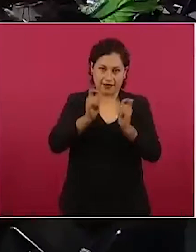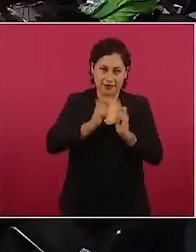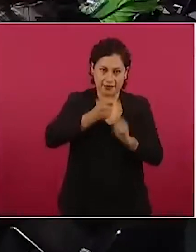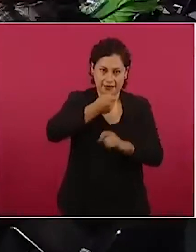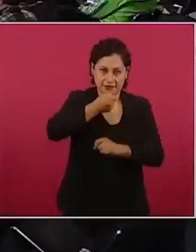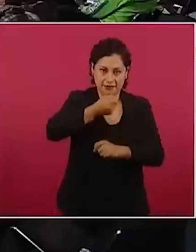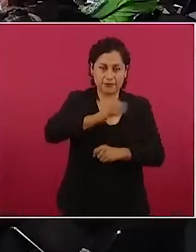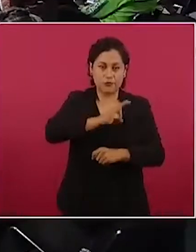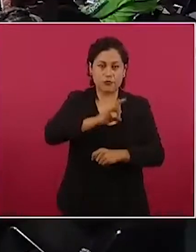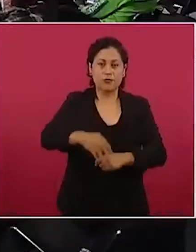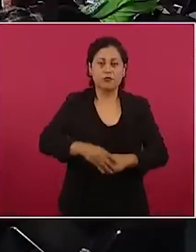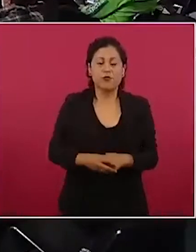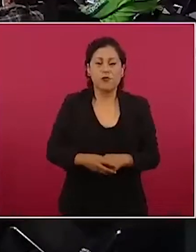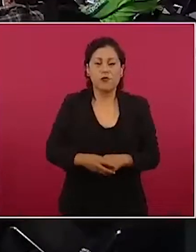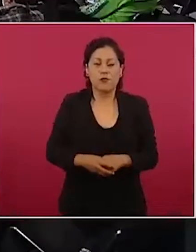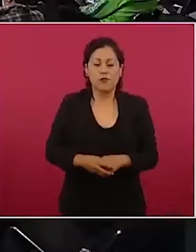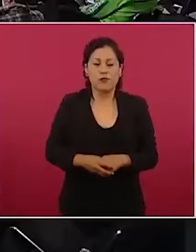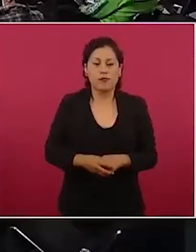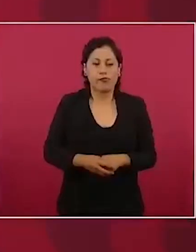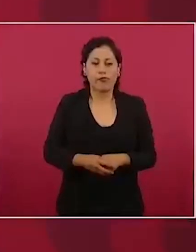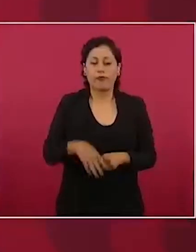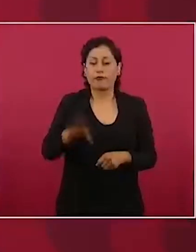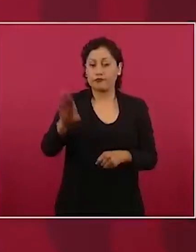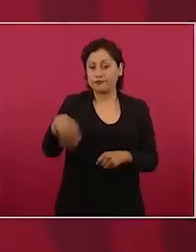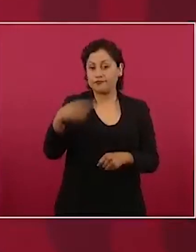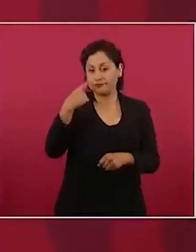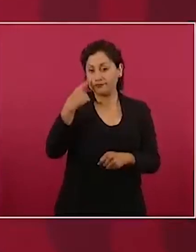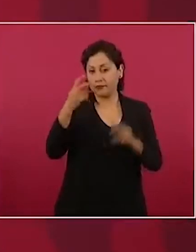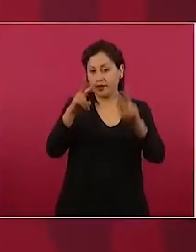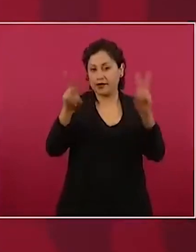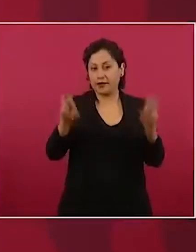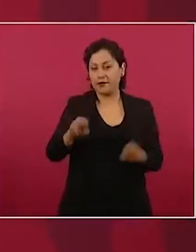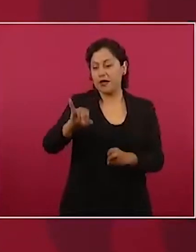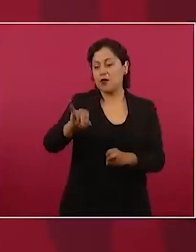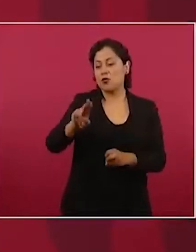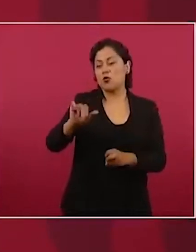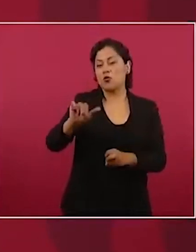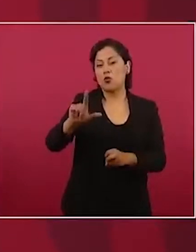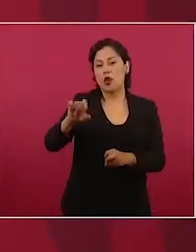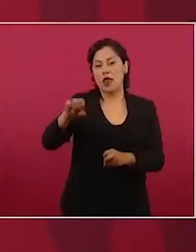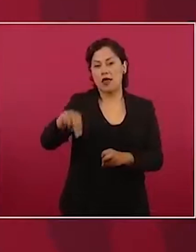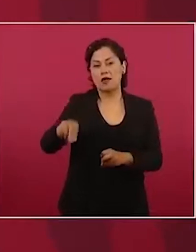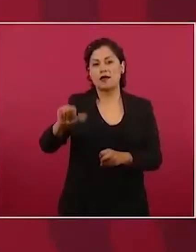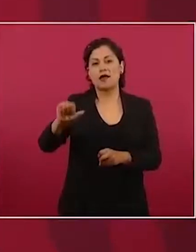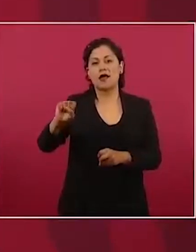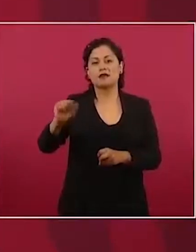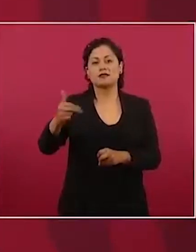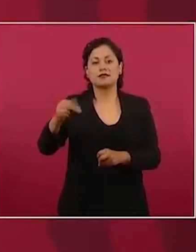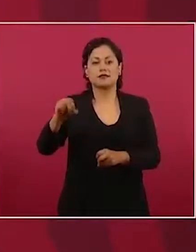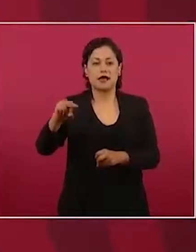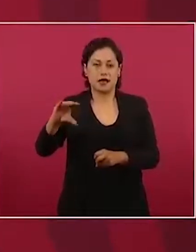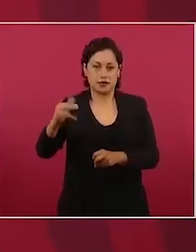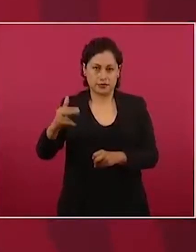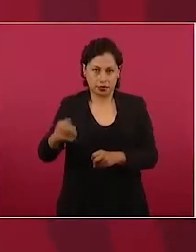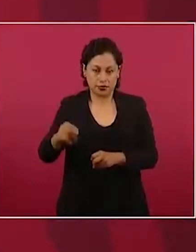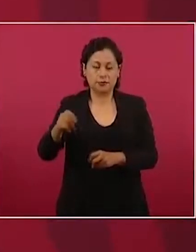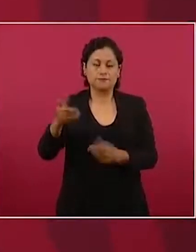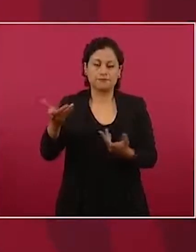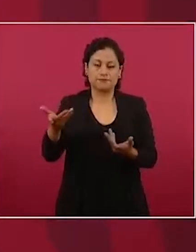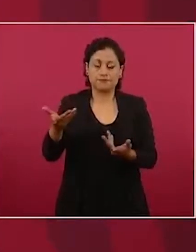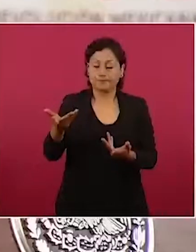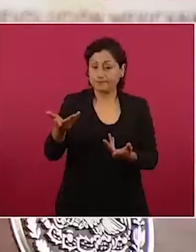en el caso de julian assange nosotros efecto